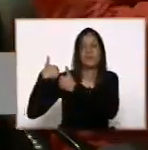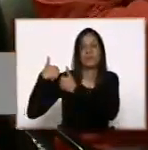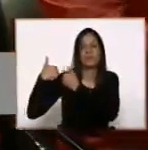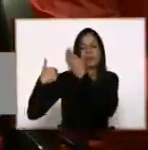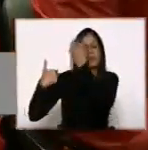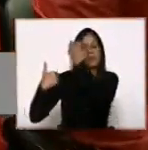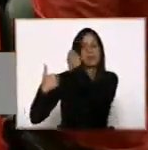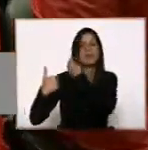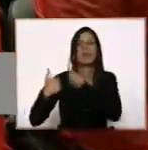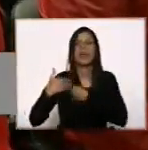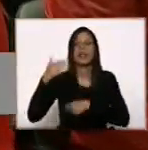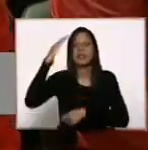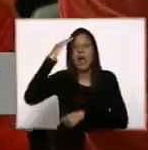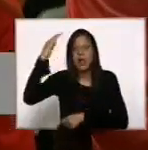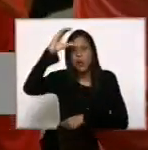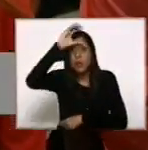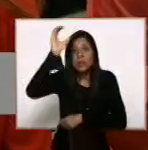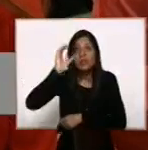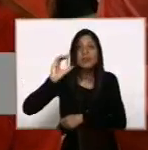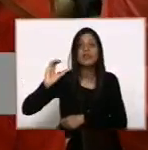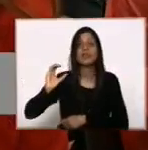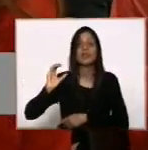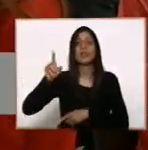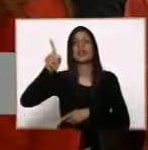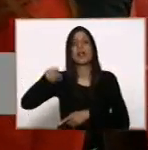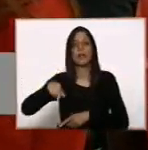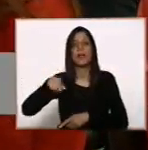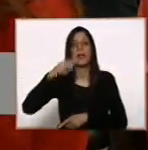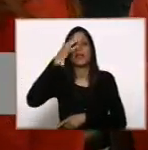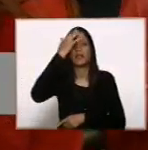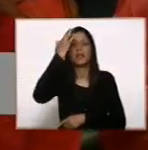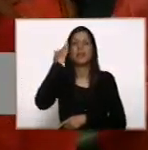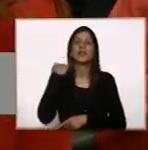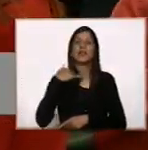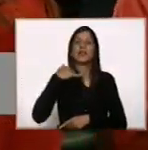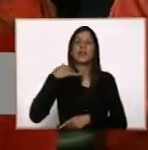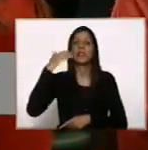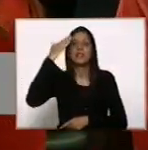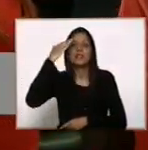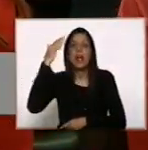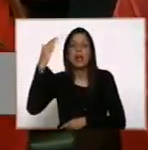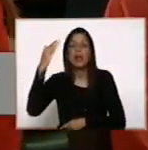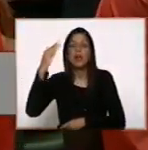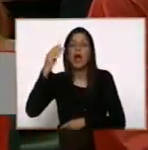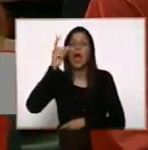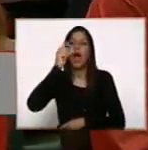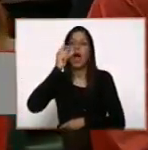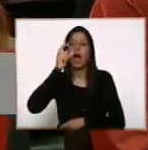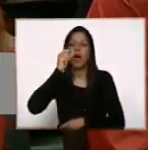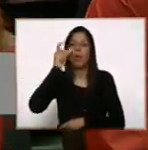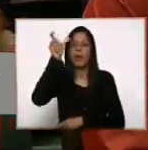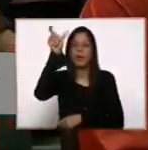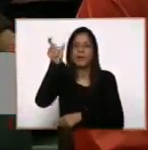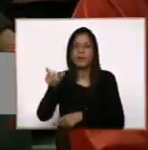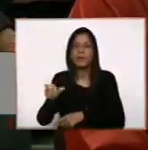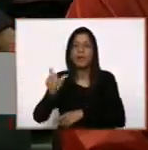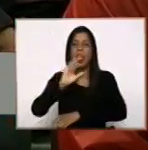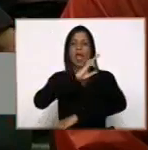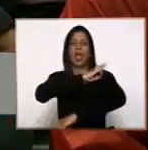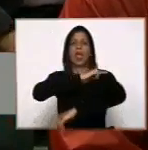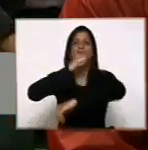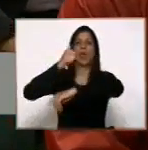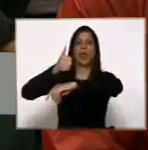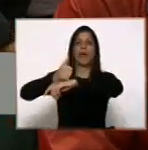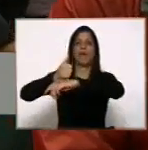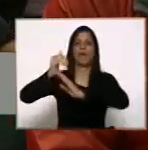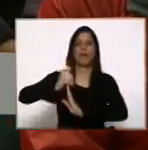Y al saludarla, estamos saludando a ese hombre, a nuestro jefe, a nuestro